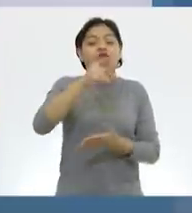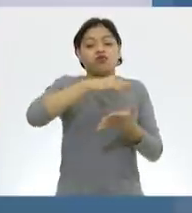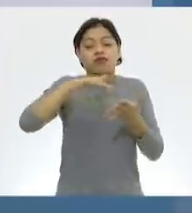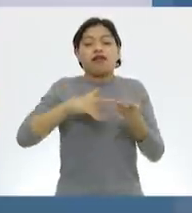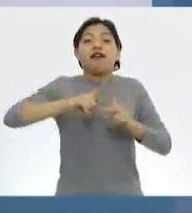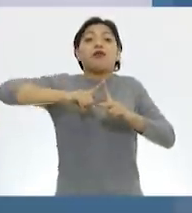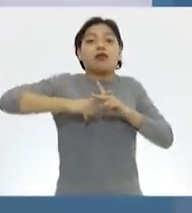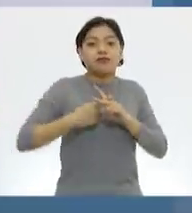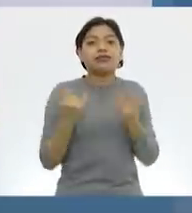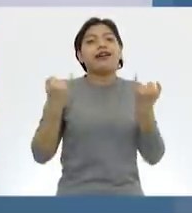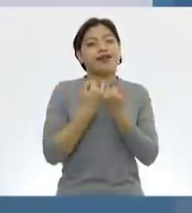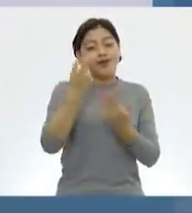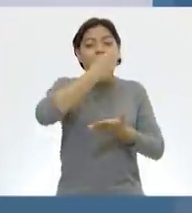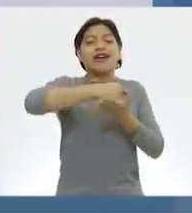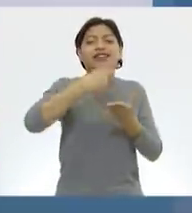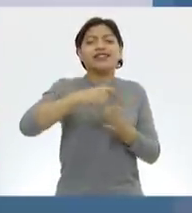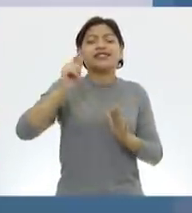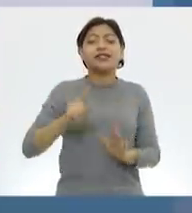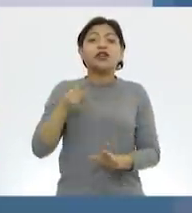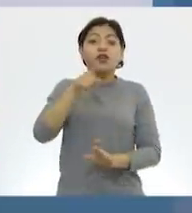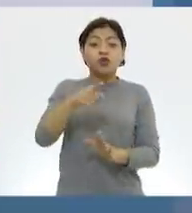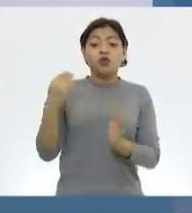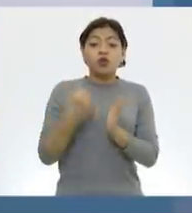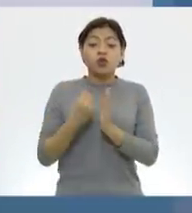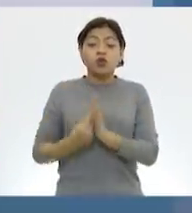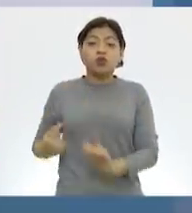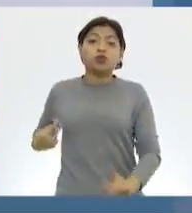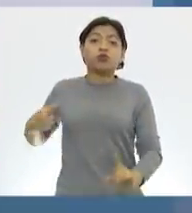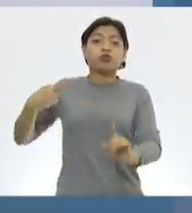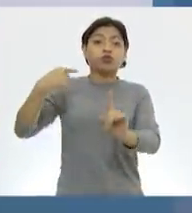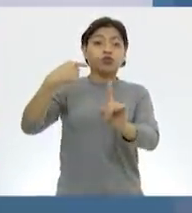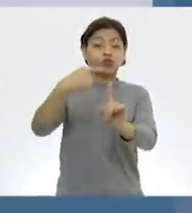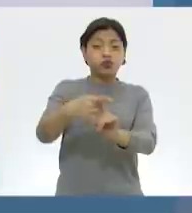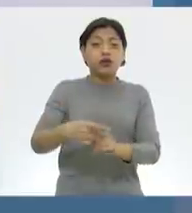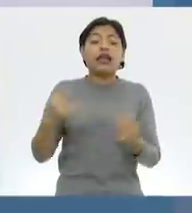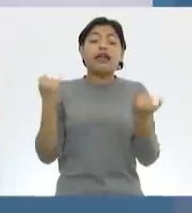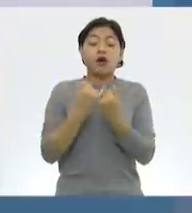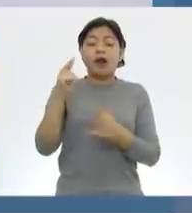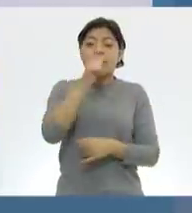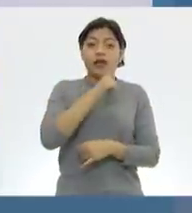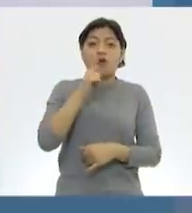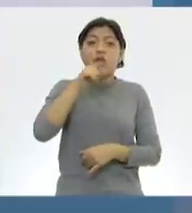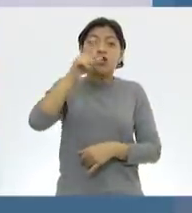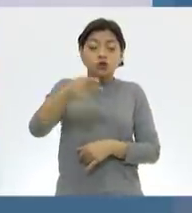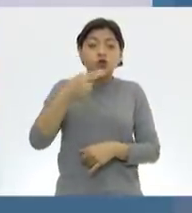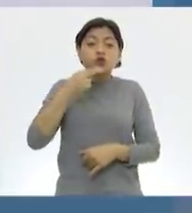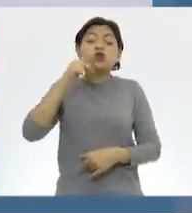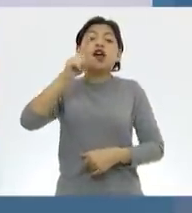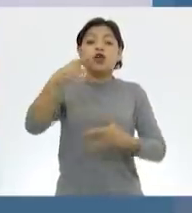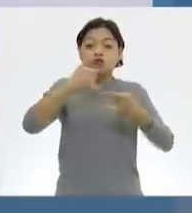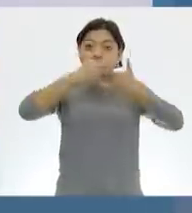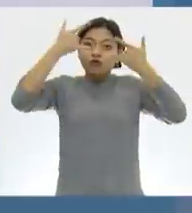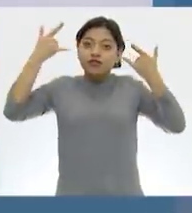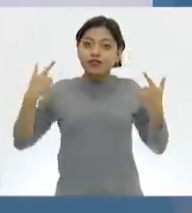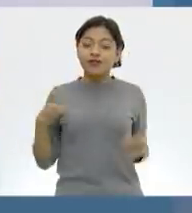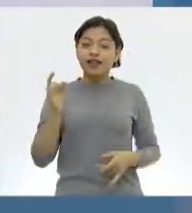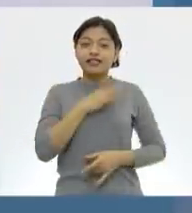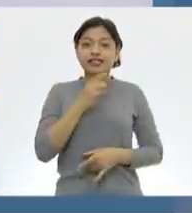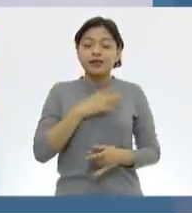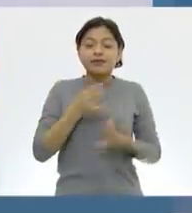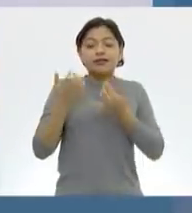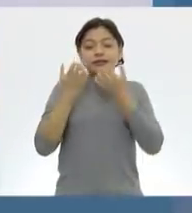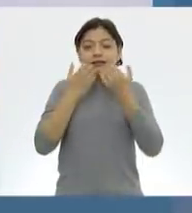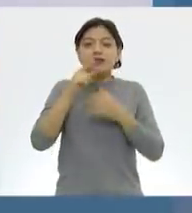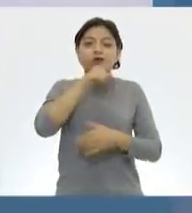escribir. De hecho, a lo largo de esta práctica social del lenguaje, leerás y escribirás cuentos de terror y o